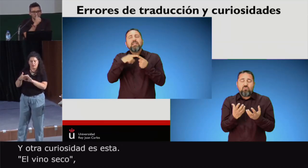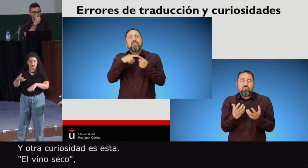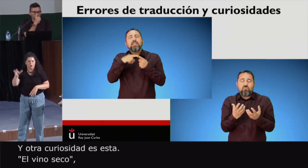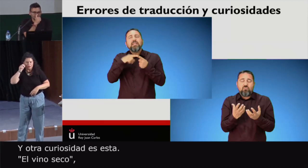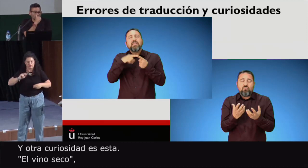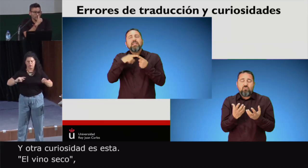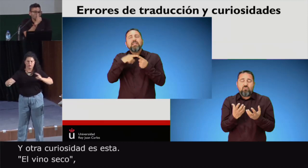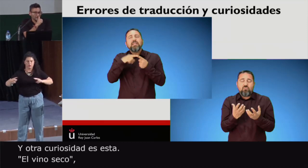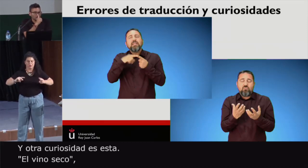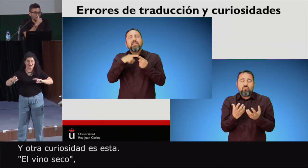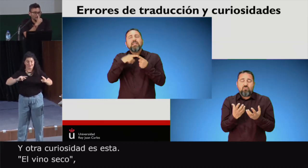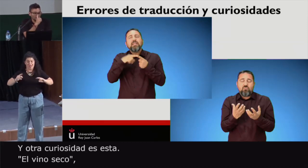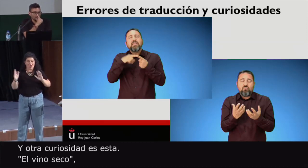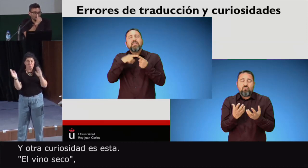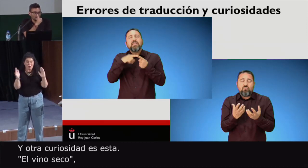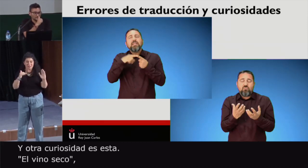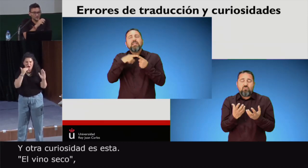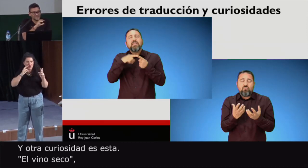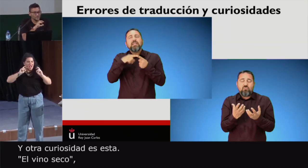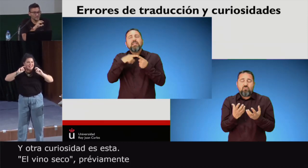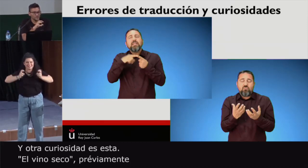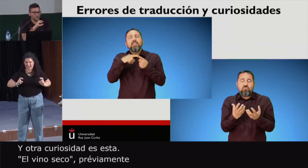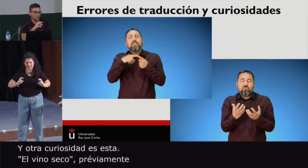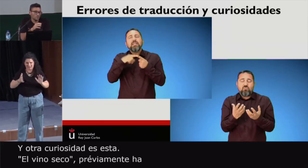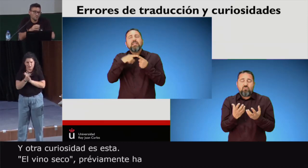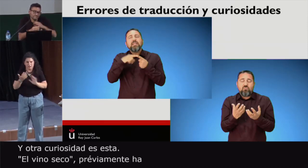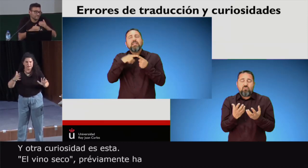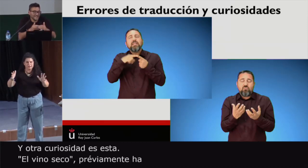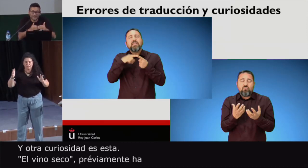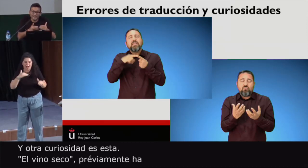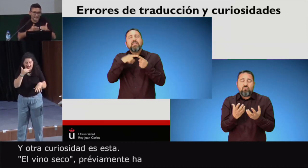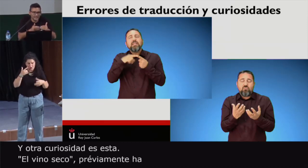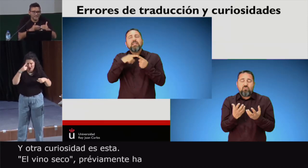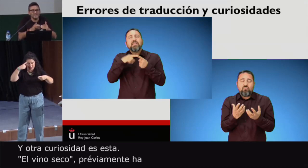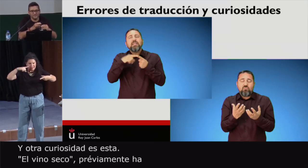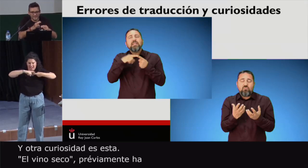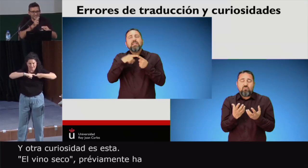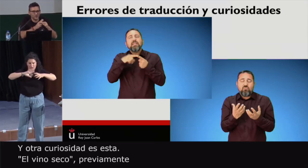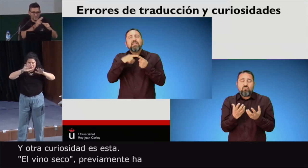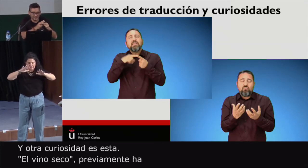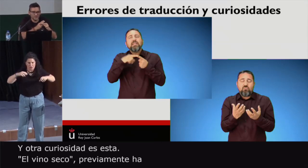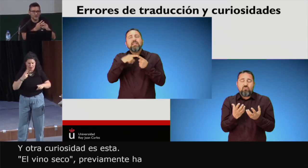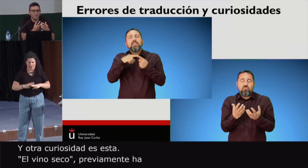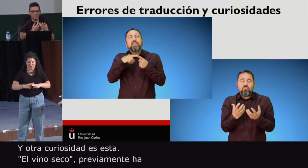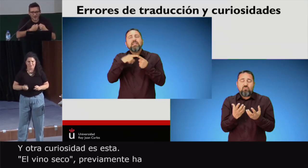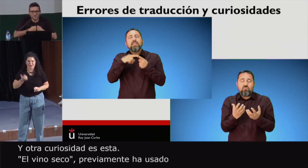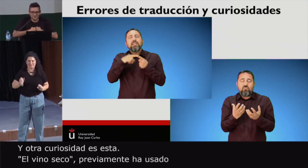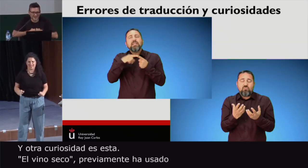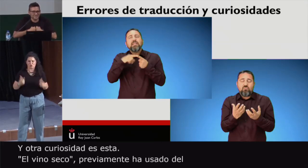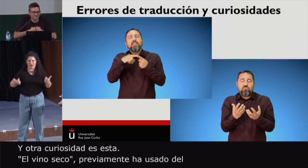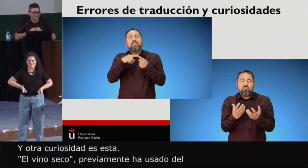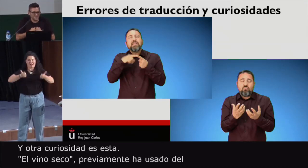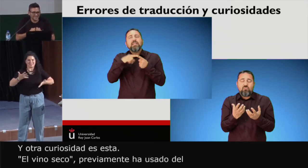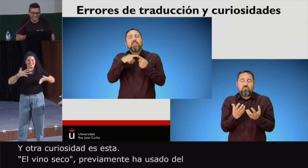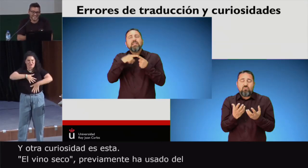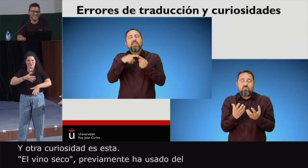han utilizado el signo vino más actual, este. Pero en ese momento se quedó atrás y al final sacó este vino, que es como más cultural,